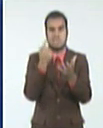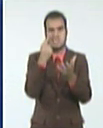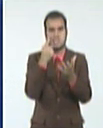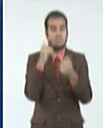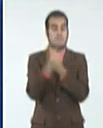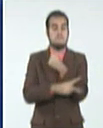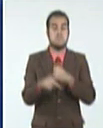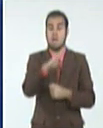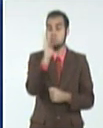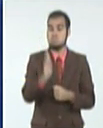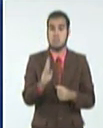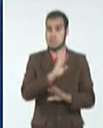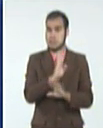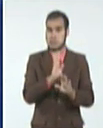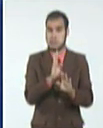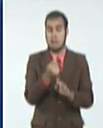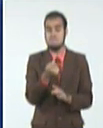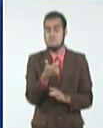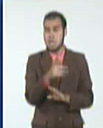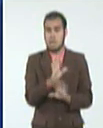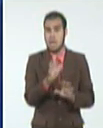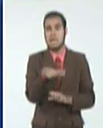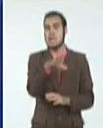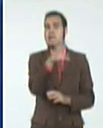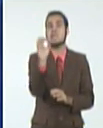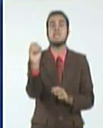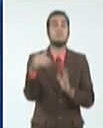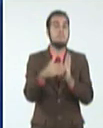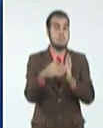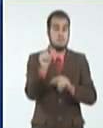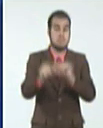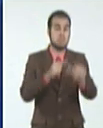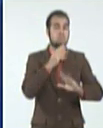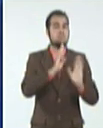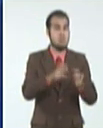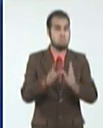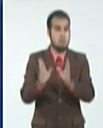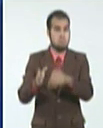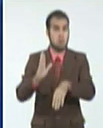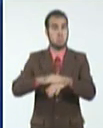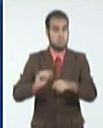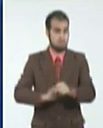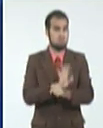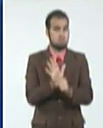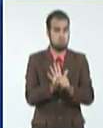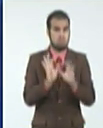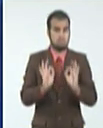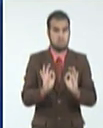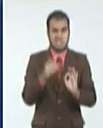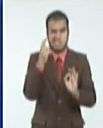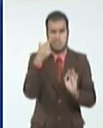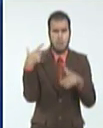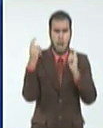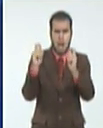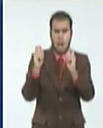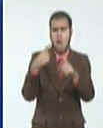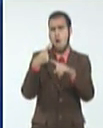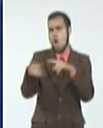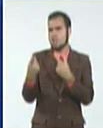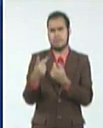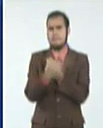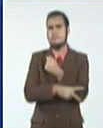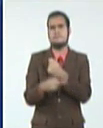ya a las más de 500.000 muertes por COVID-19, protestas en Londres contra el